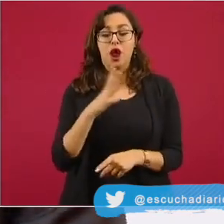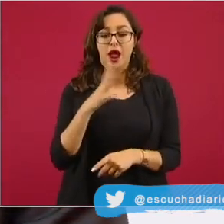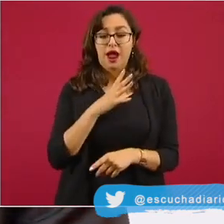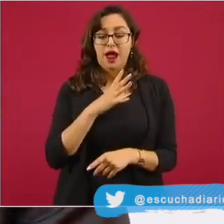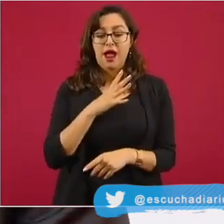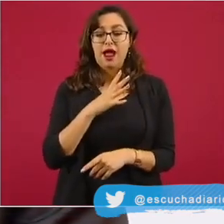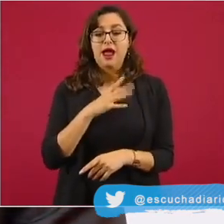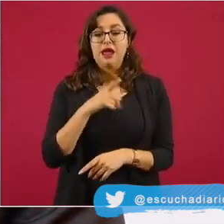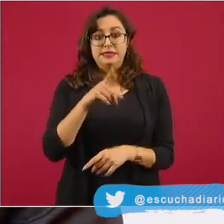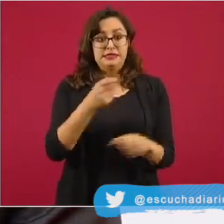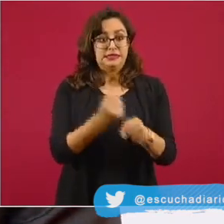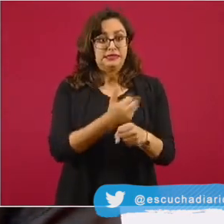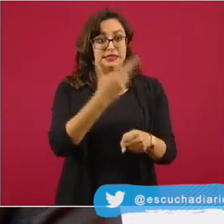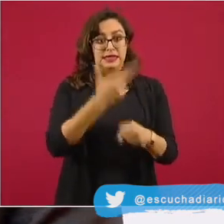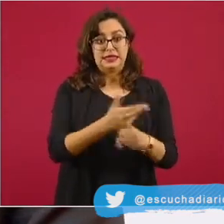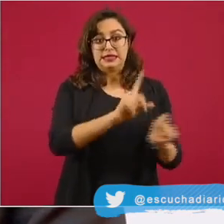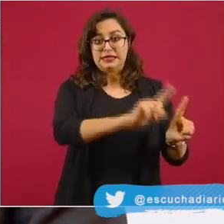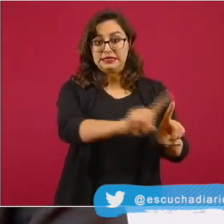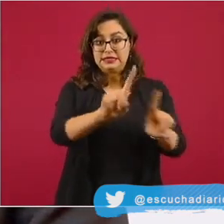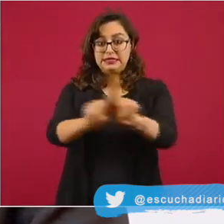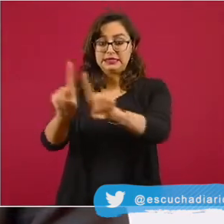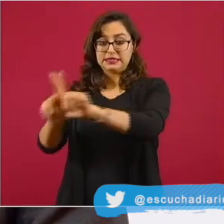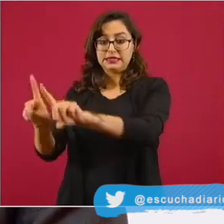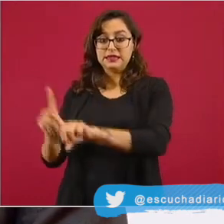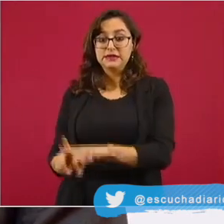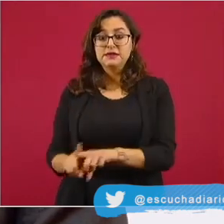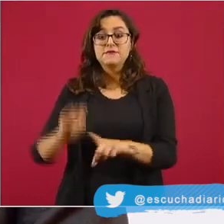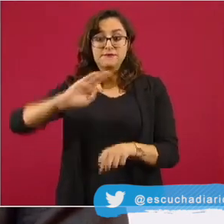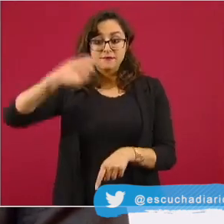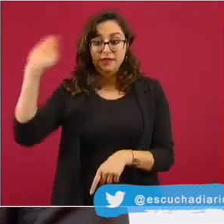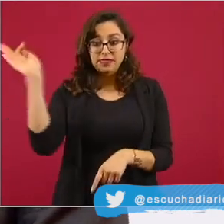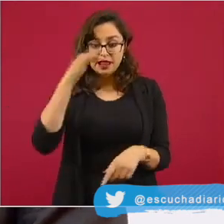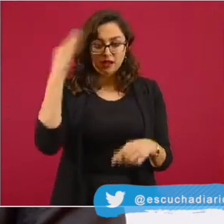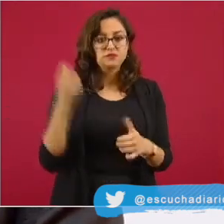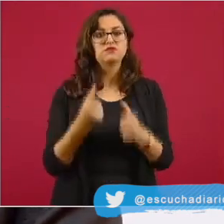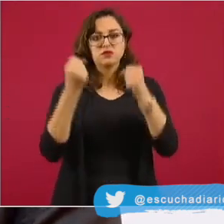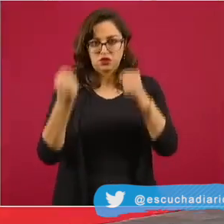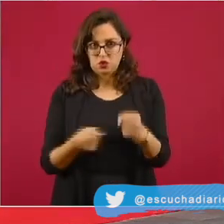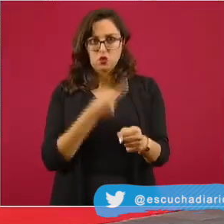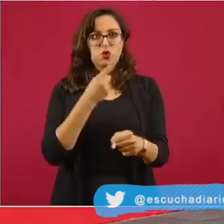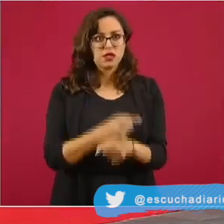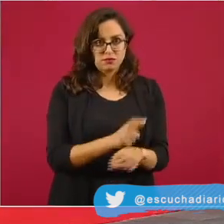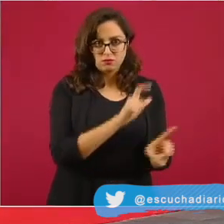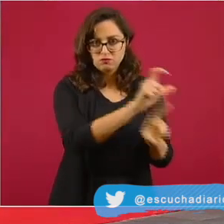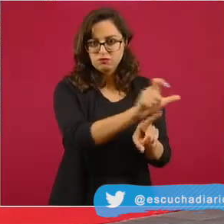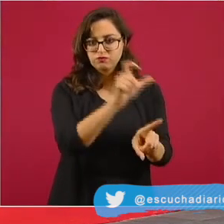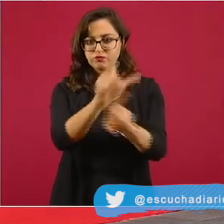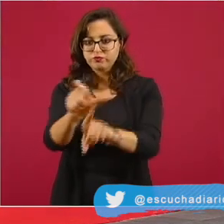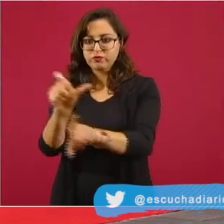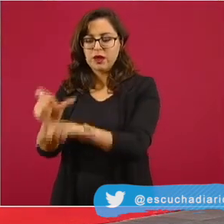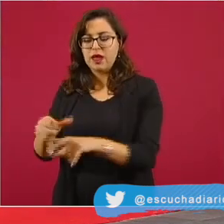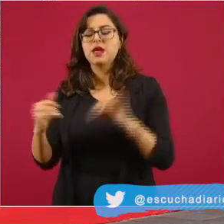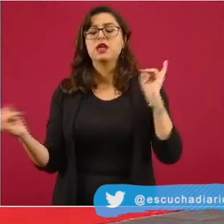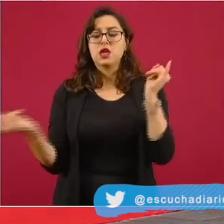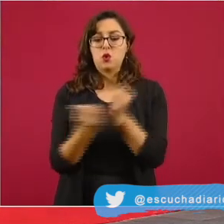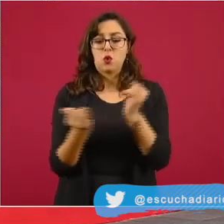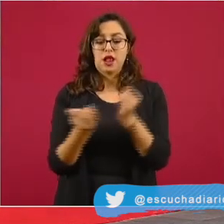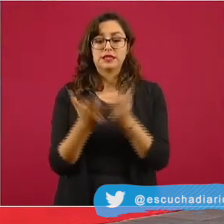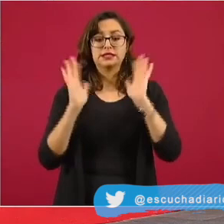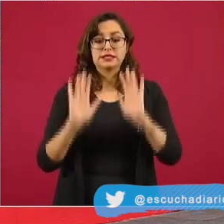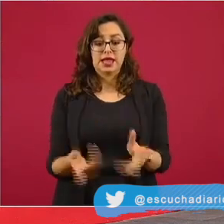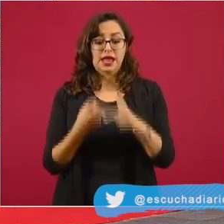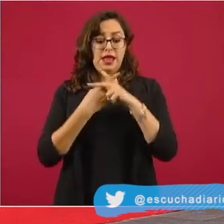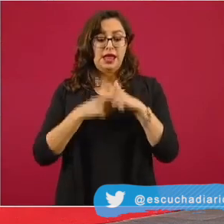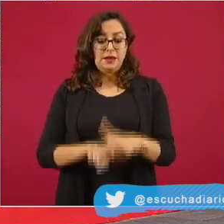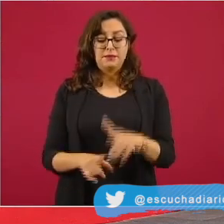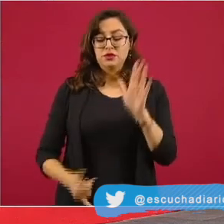las secretarías y organismos de la Administración Pública Federal. Ha iniciado el proyecto de construcción del nuevo